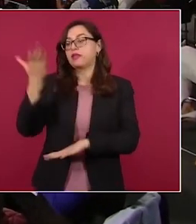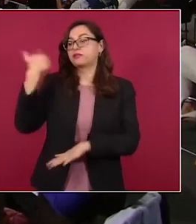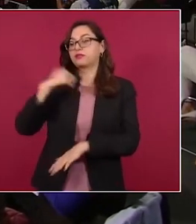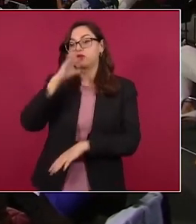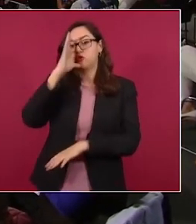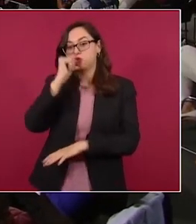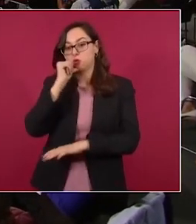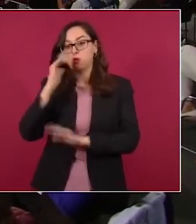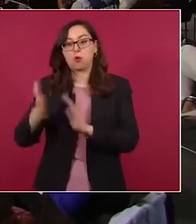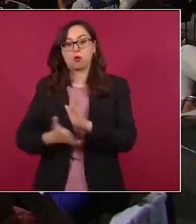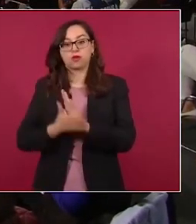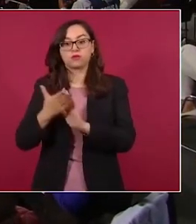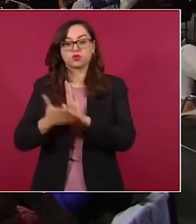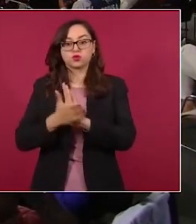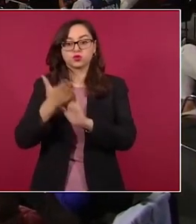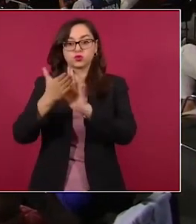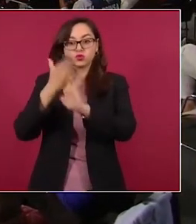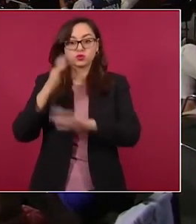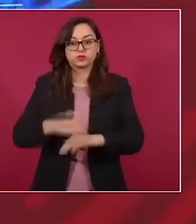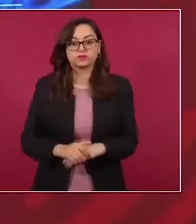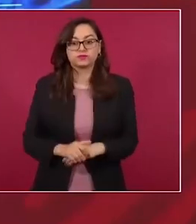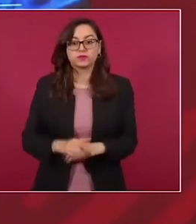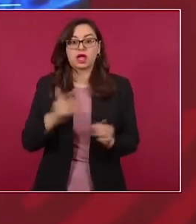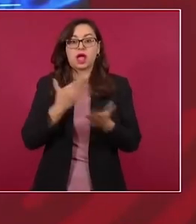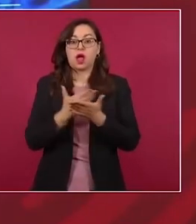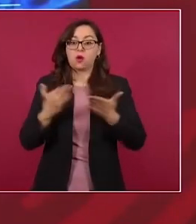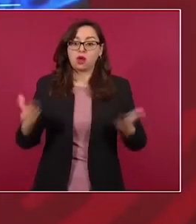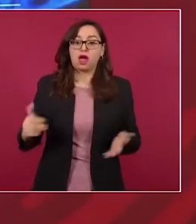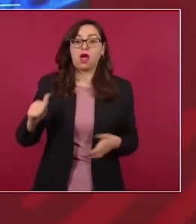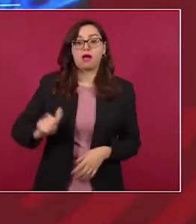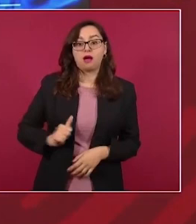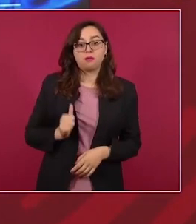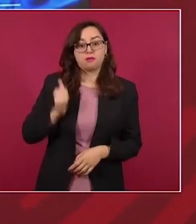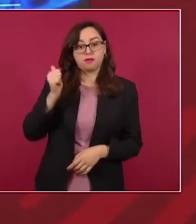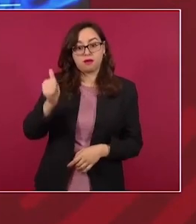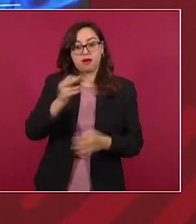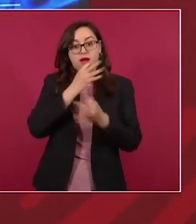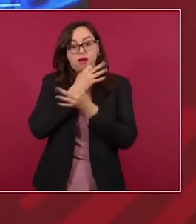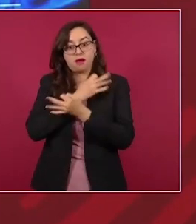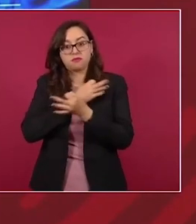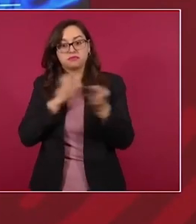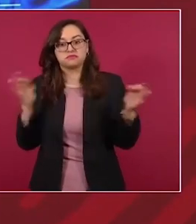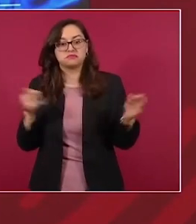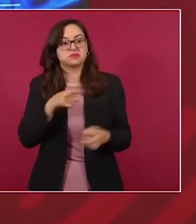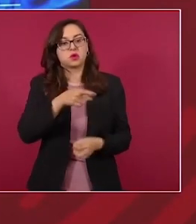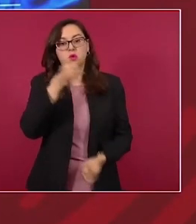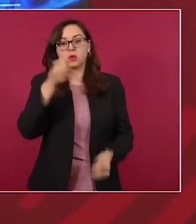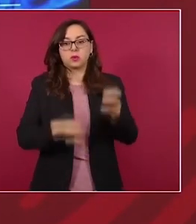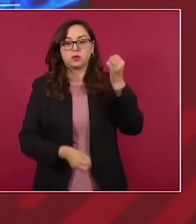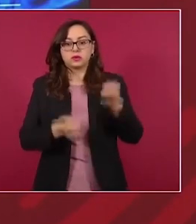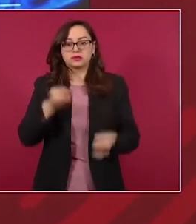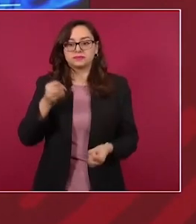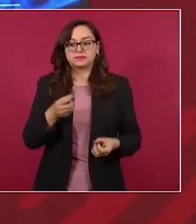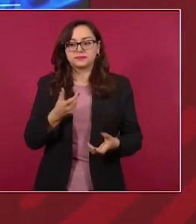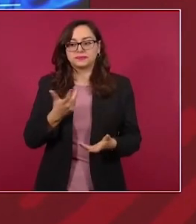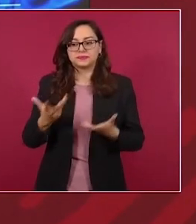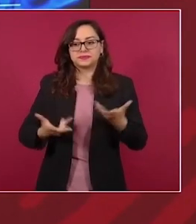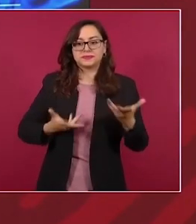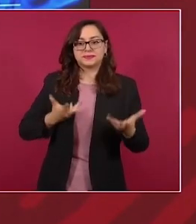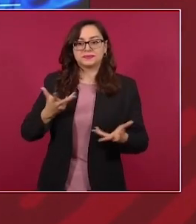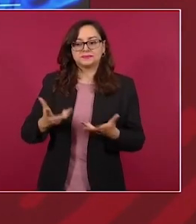decir, se ganaron todos los amparos. No tuvieron razón